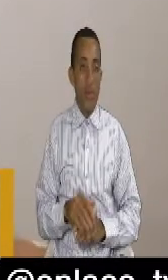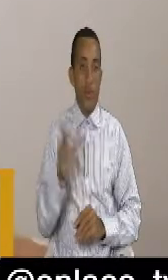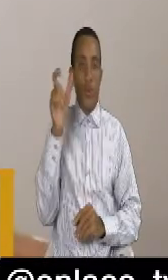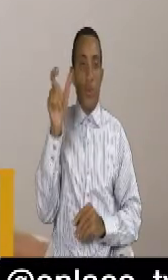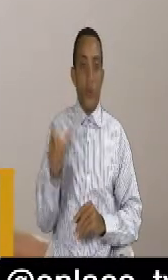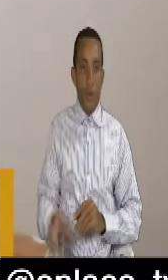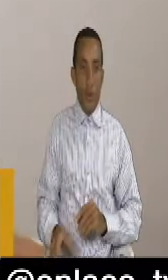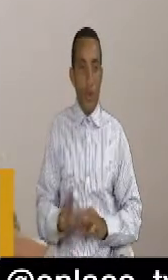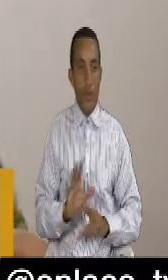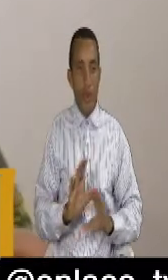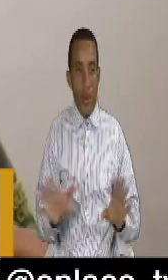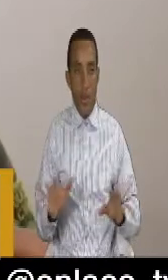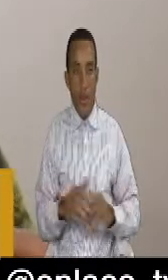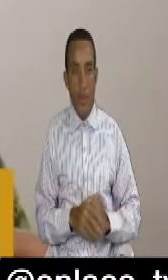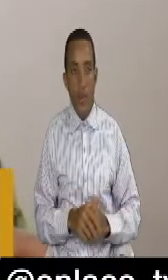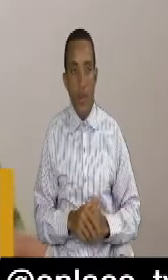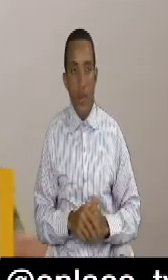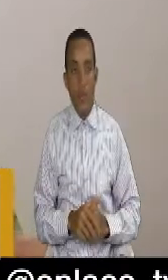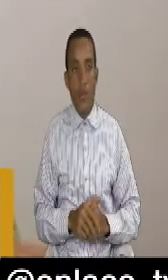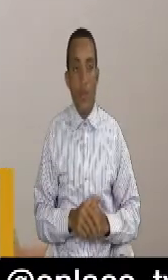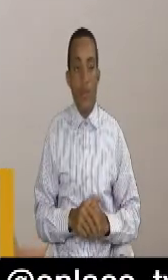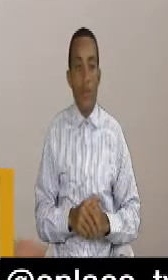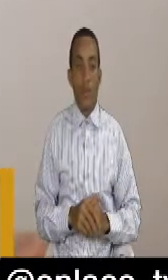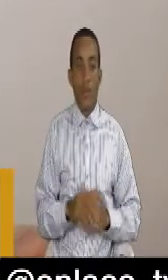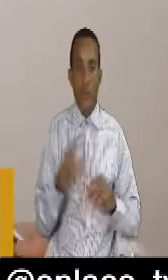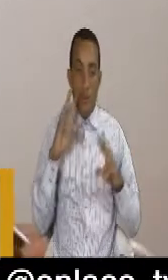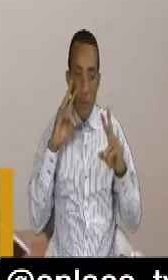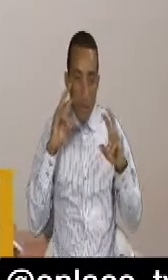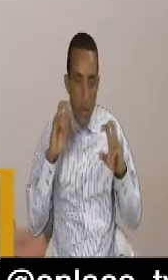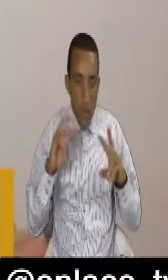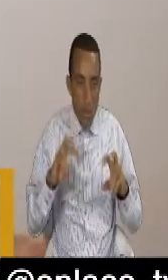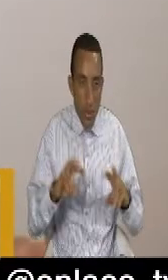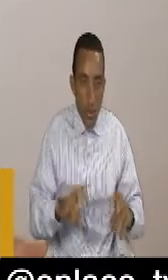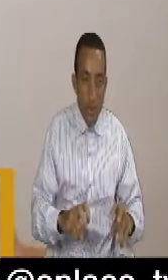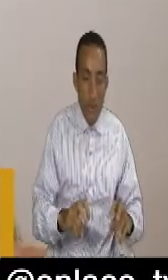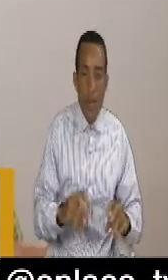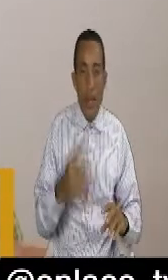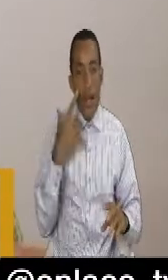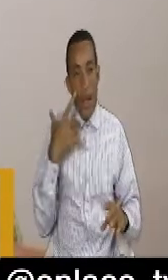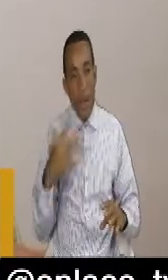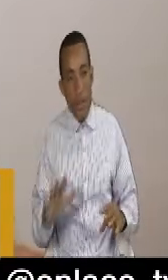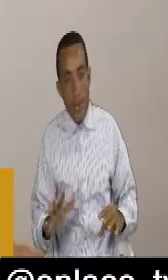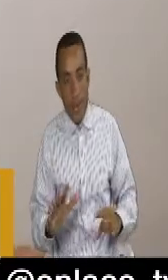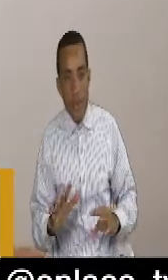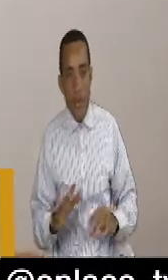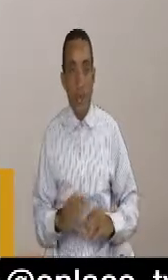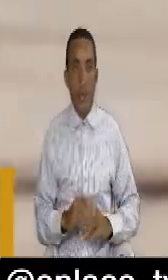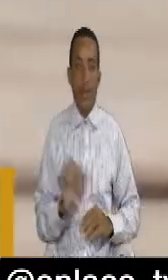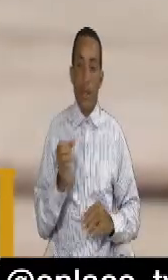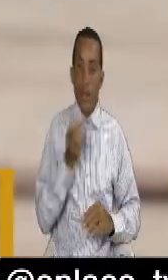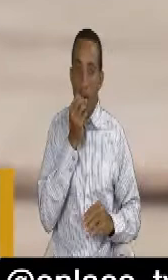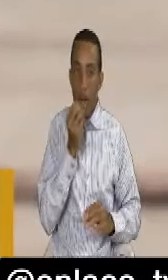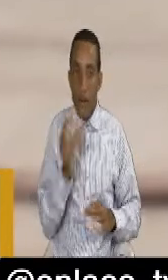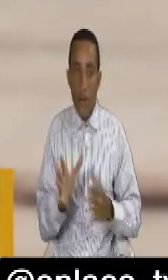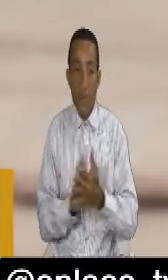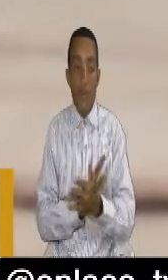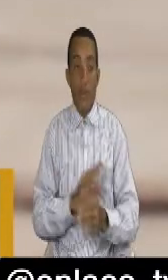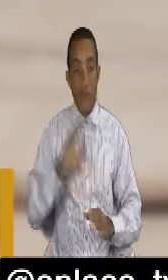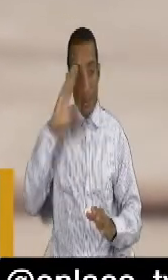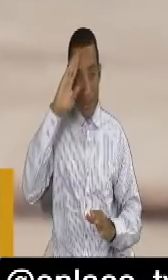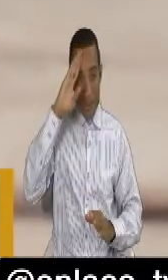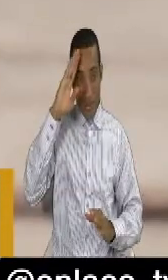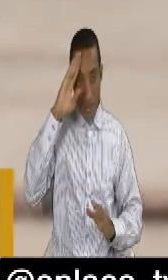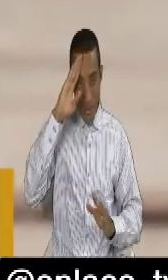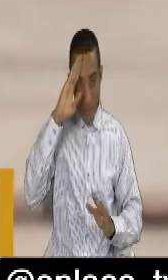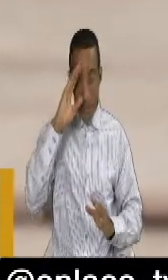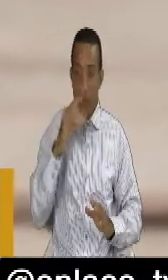se indicaría, pues iniciaría la investigación a ver qué arroja posterior a la denuncia de este hecho. La policía también invitó a la